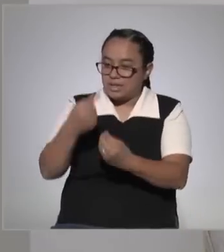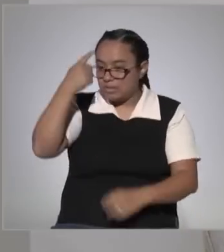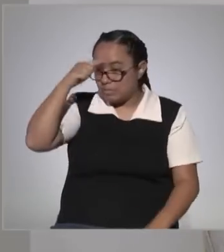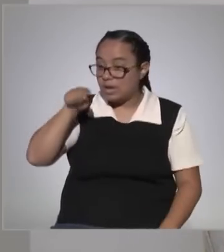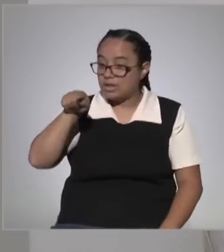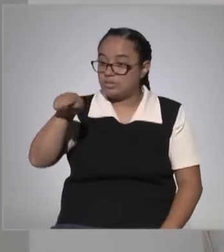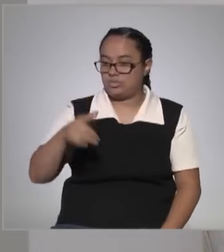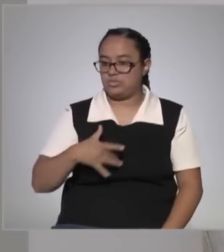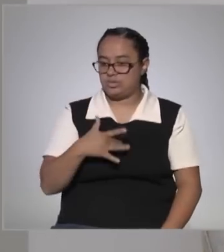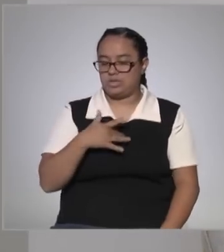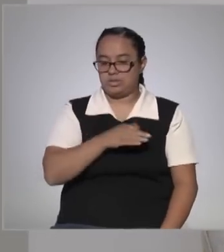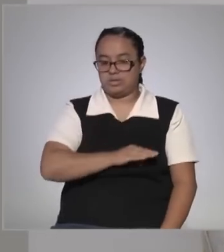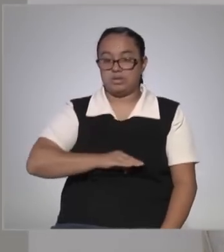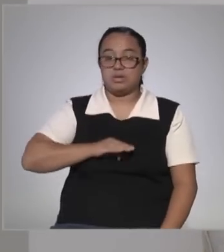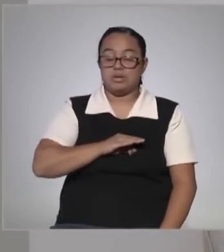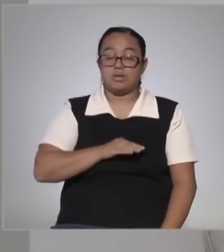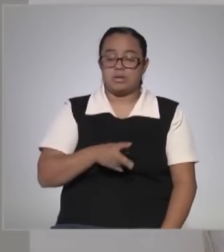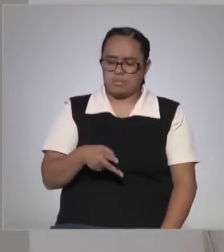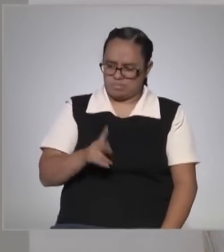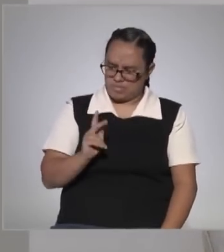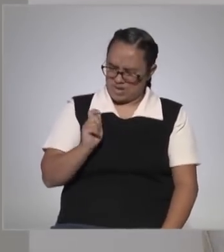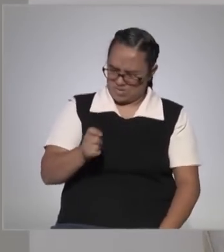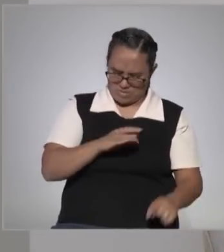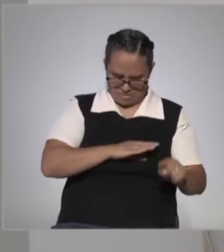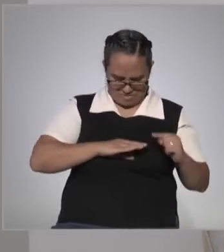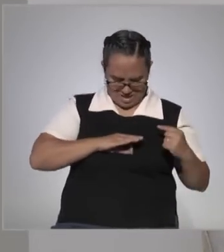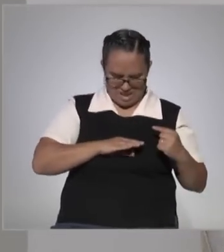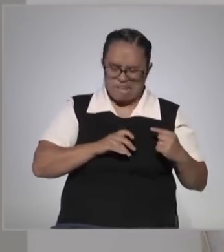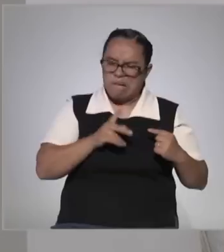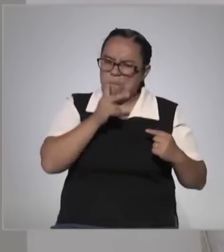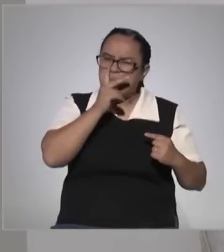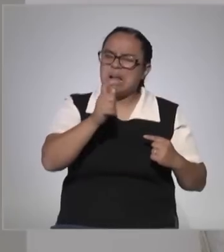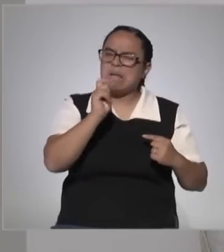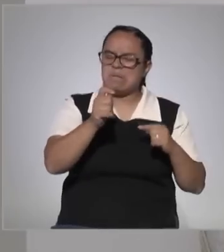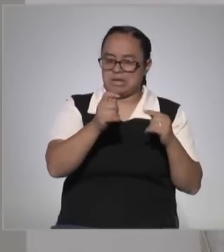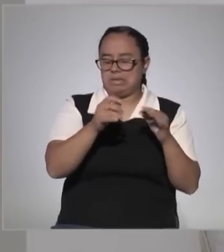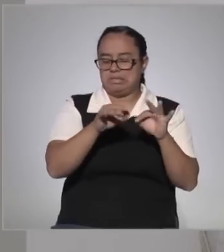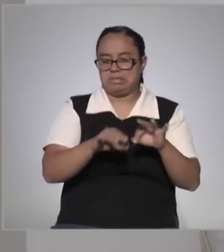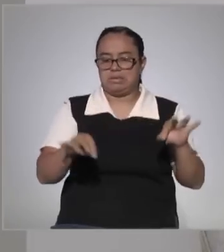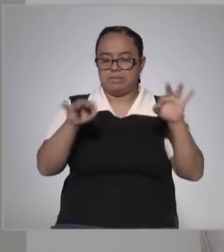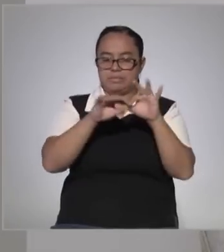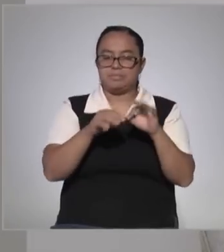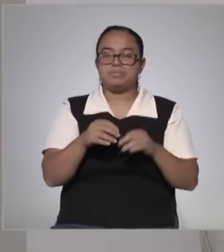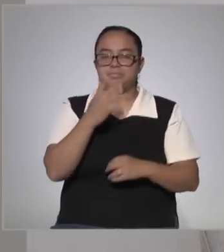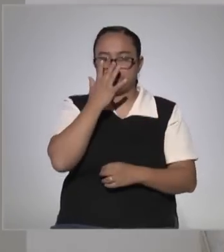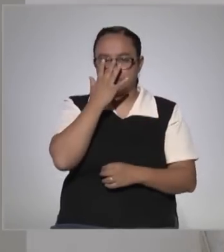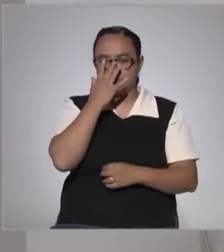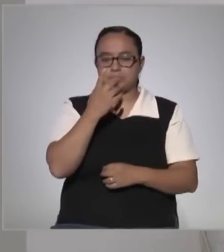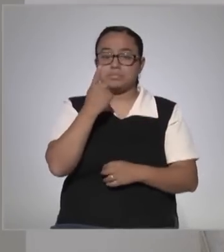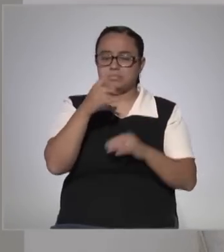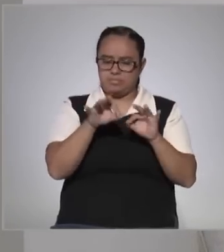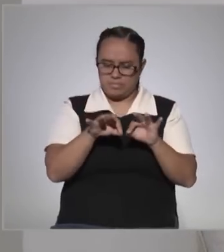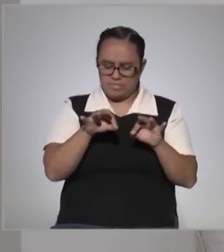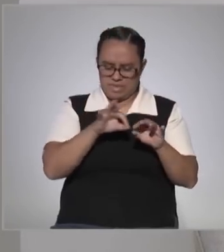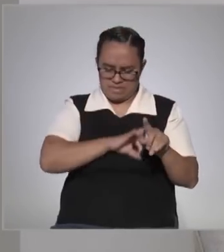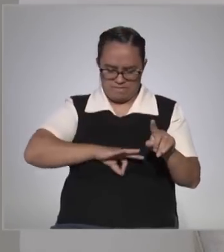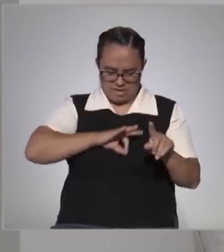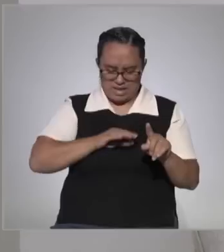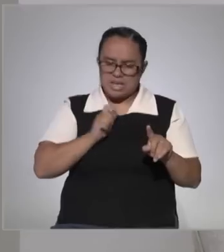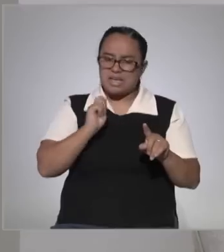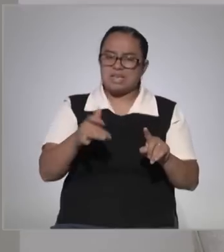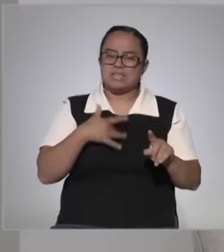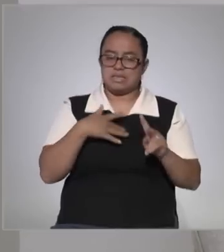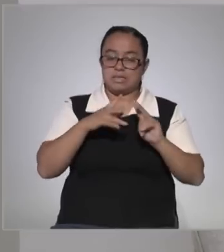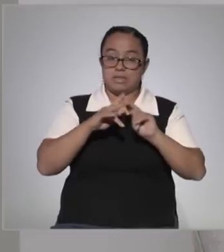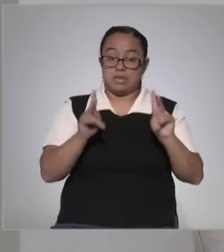Y el concepto de felicidad es muy importante. Eduardo Punset, divulgador científico, definía la felicidad como vivir en paz. Si